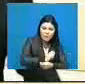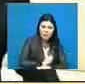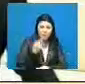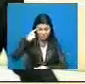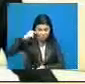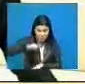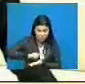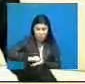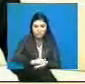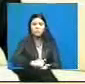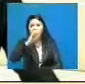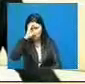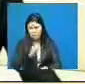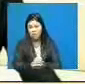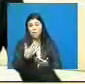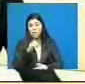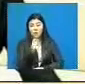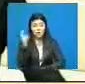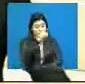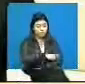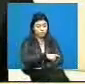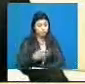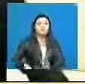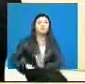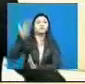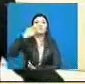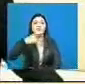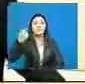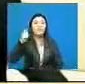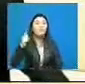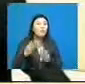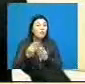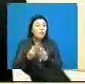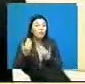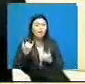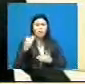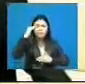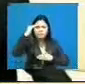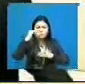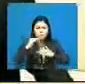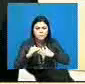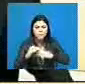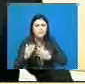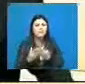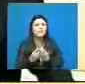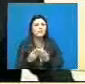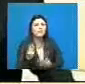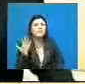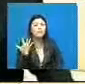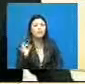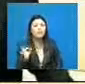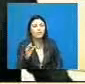Una cosa son las opiniones cuando el precio del petróleo está a $110, otra cosa son las opiniones con el precio a $50. Y les